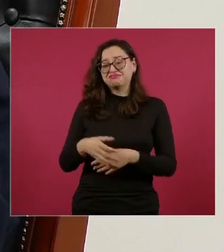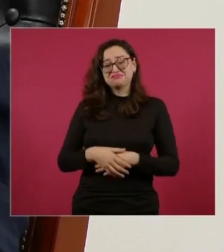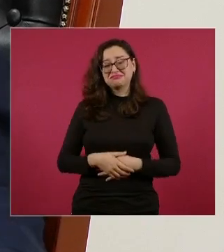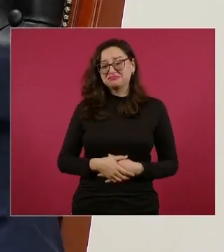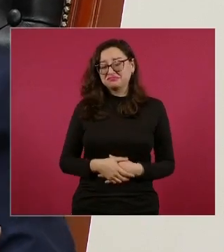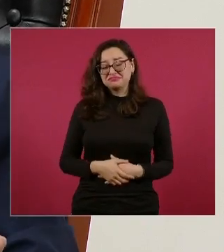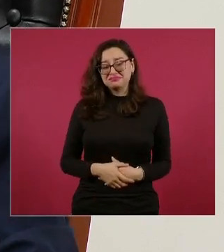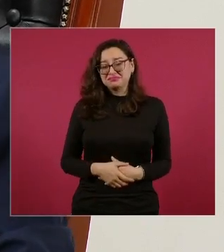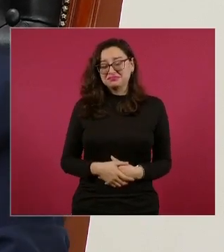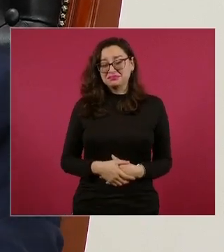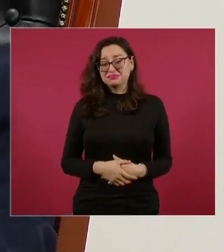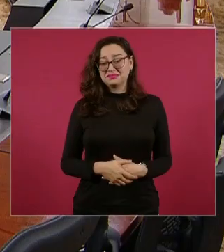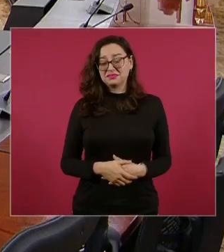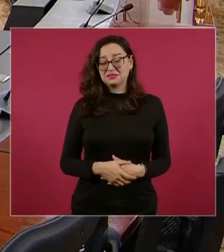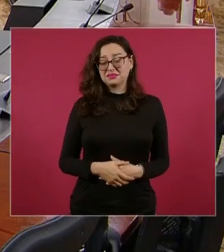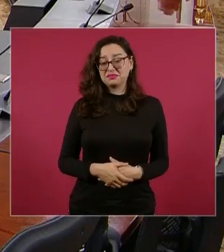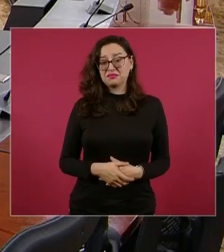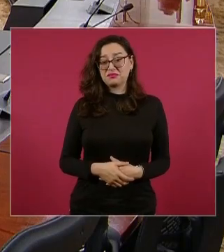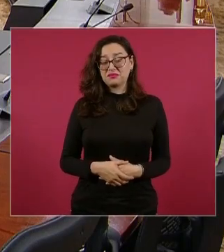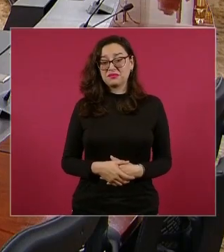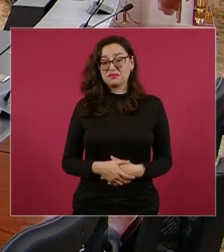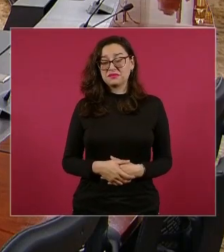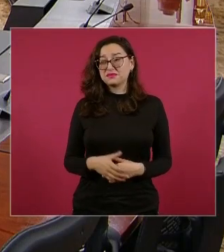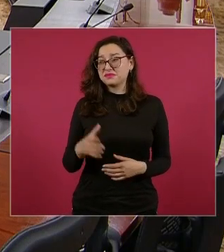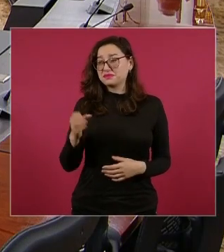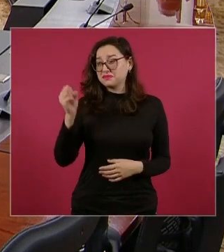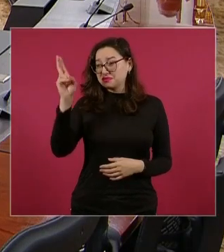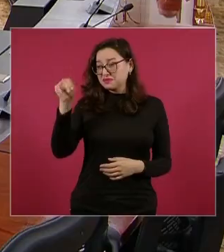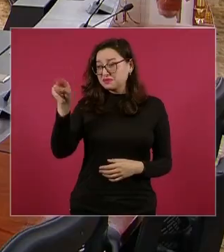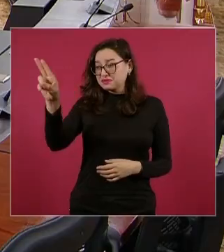sobre nuestro país si,